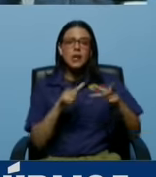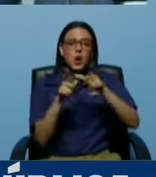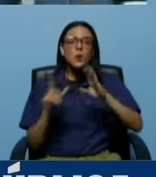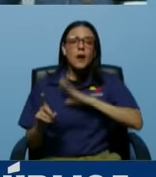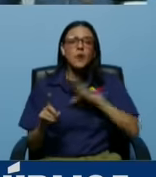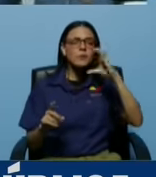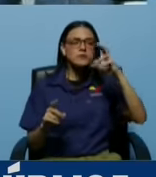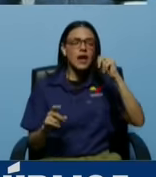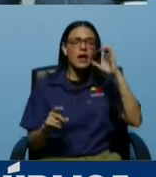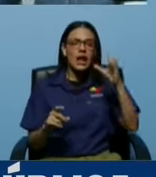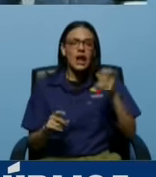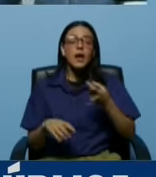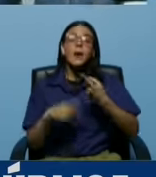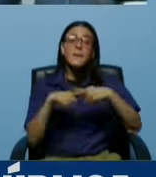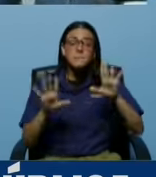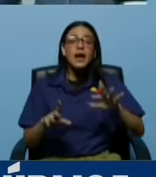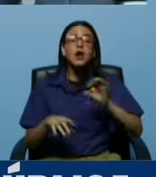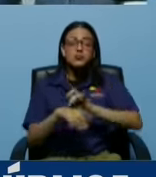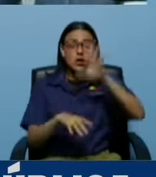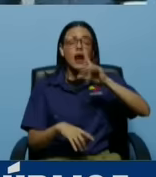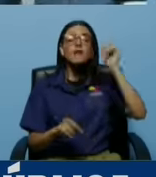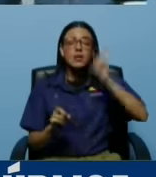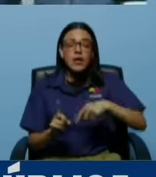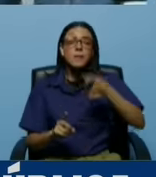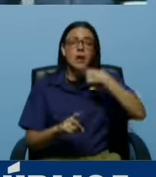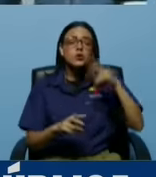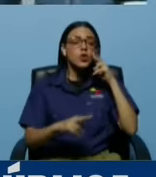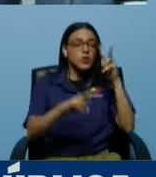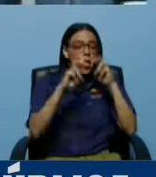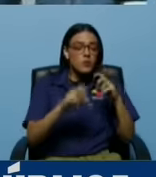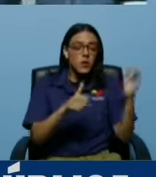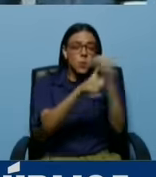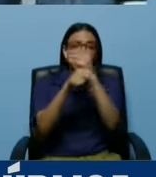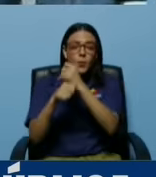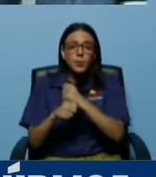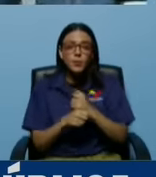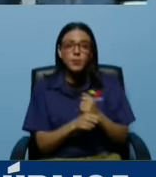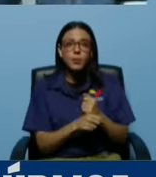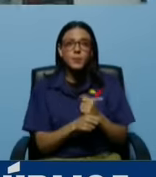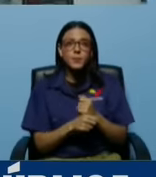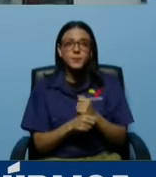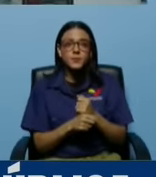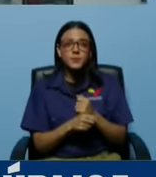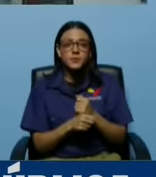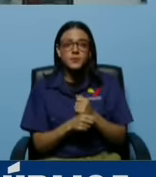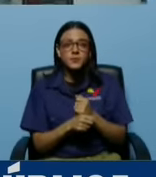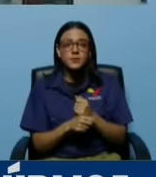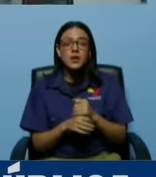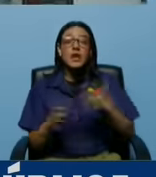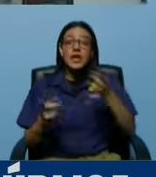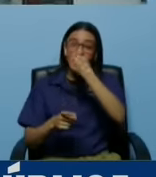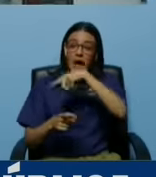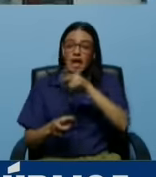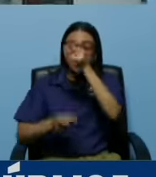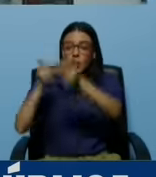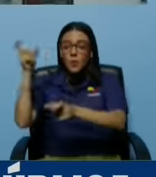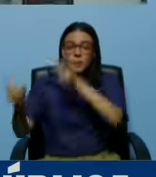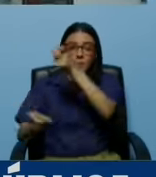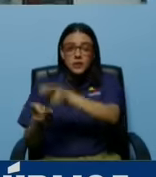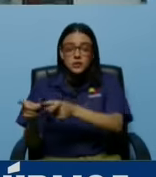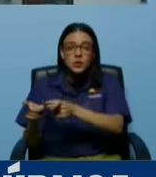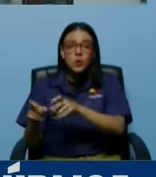grave, y nuestra investigación así lo reseña, dichos sujetos al margen de la